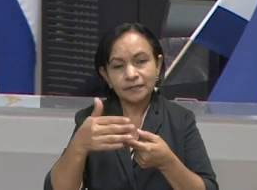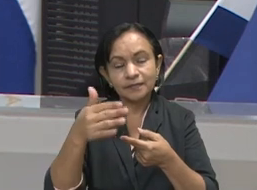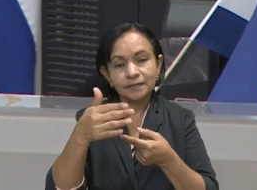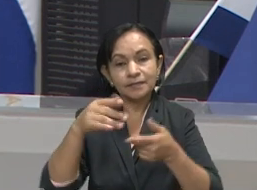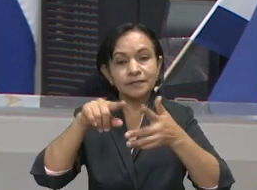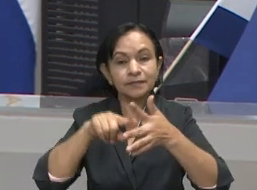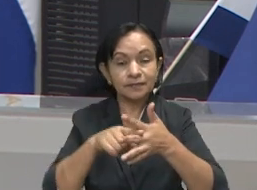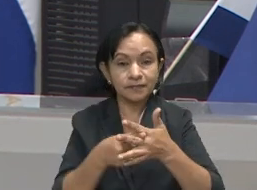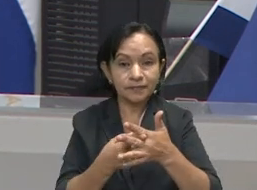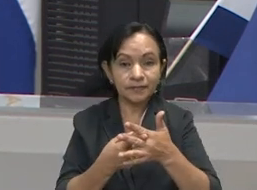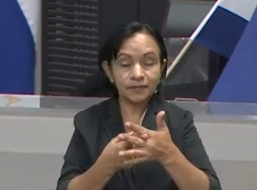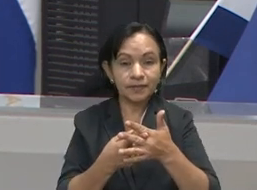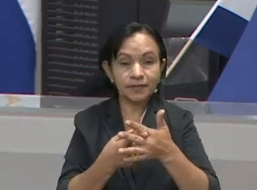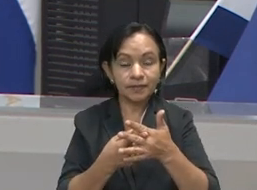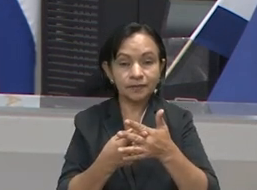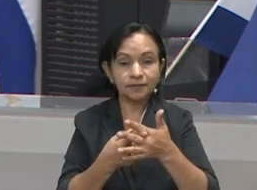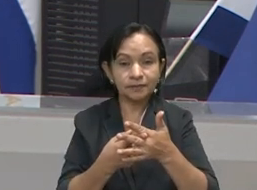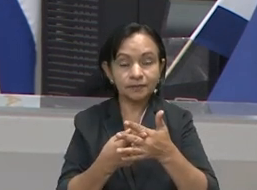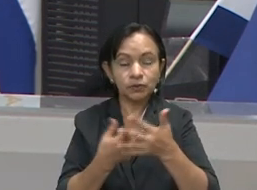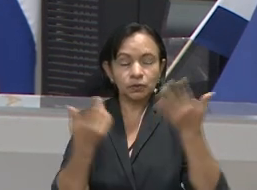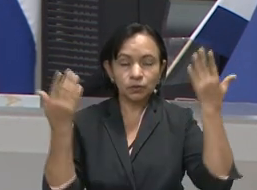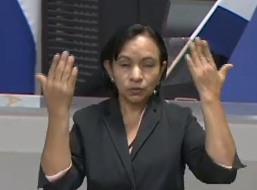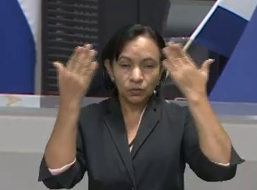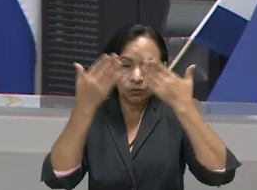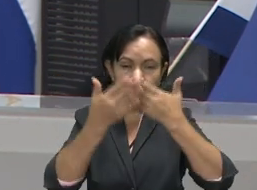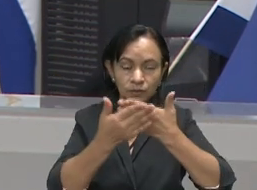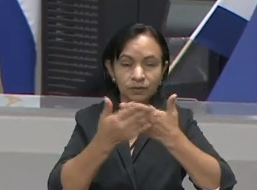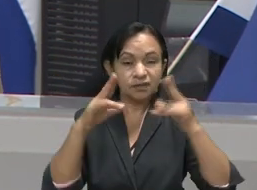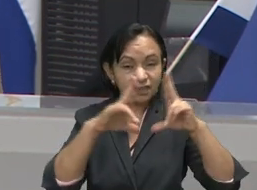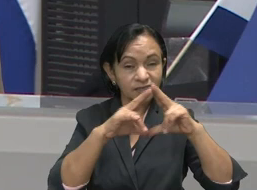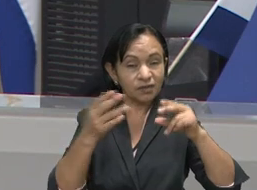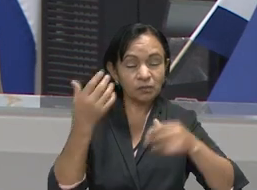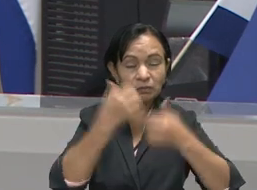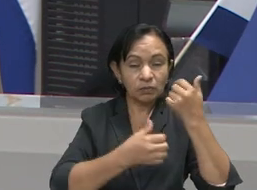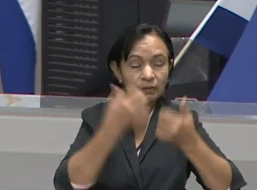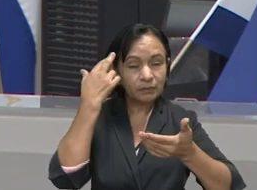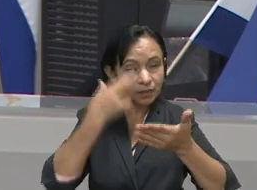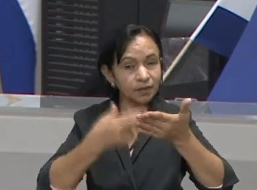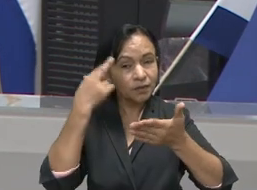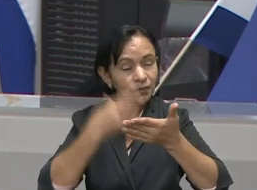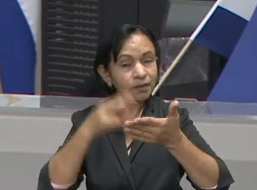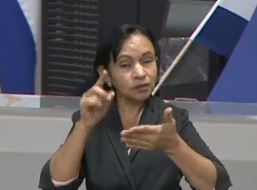del inicio de una noche negra que se vino sobre Nicaragua,